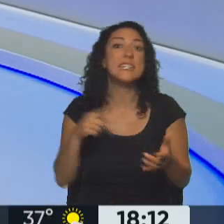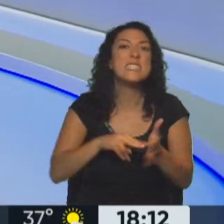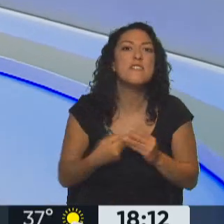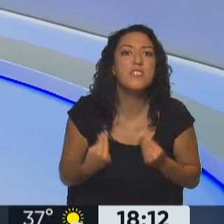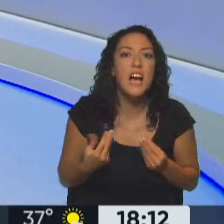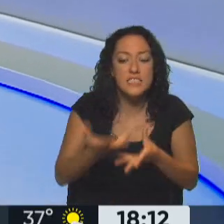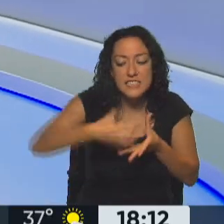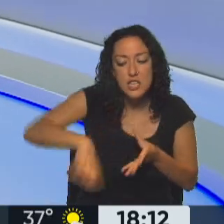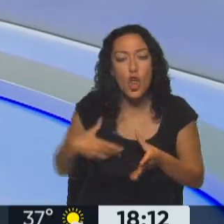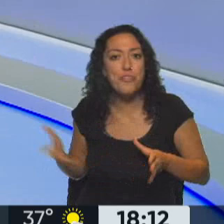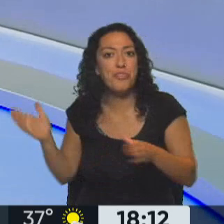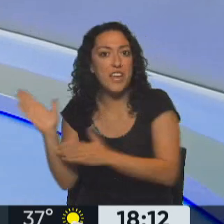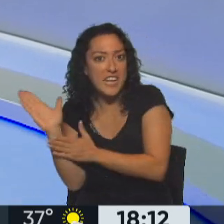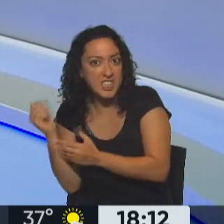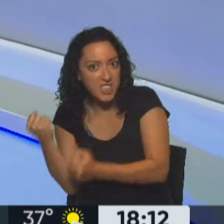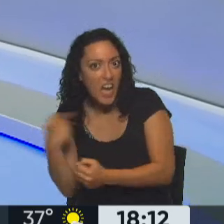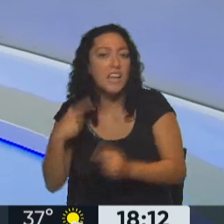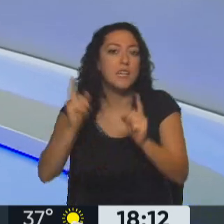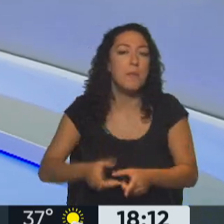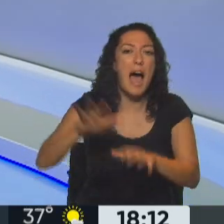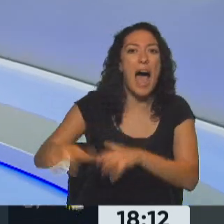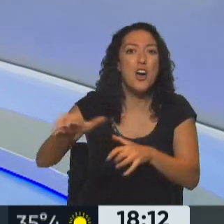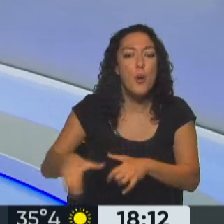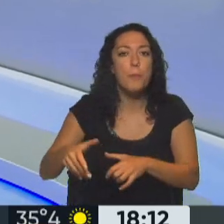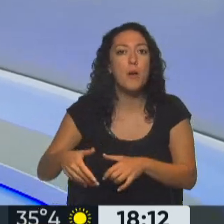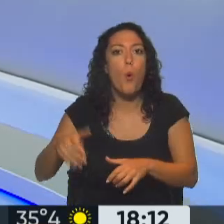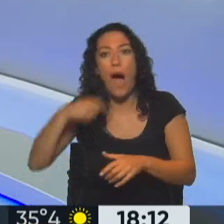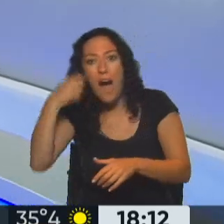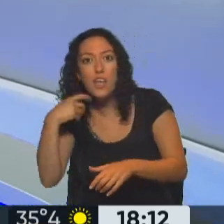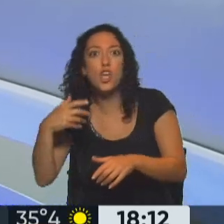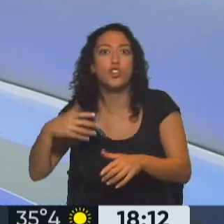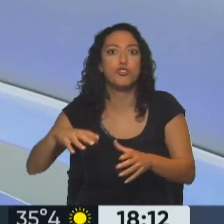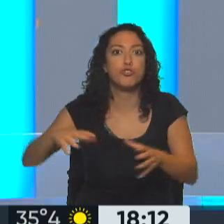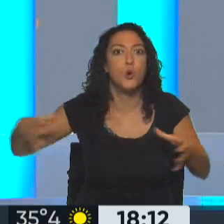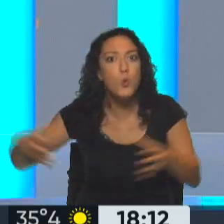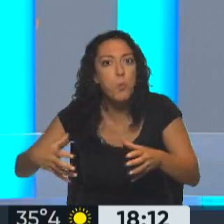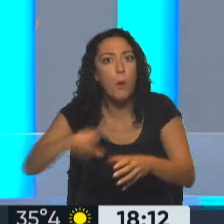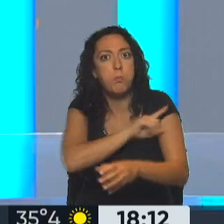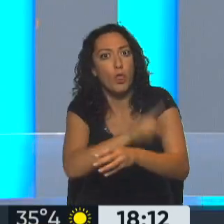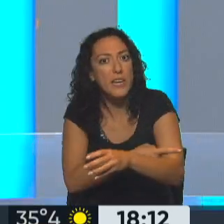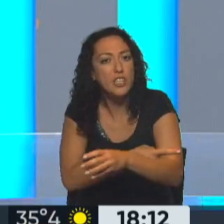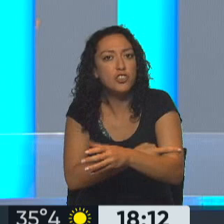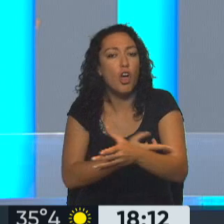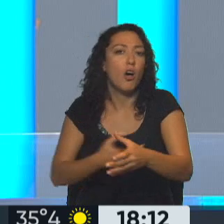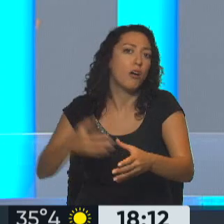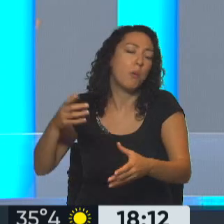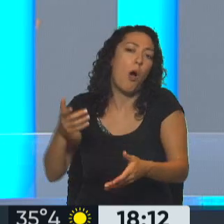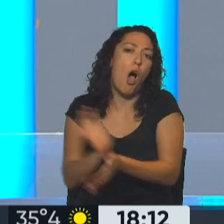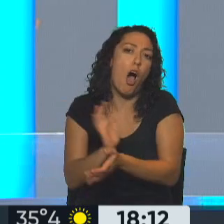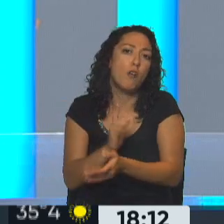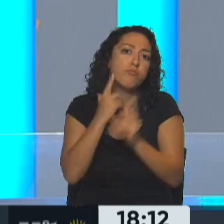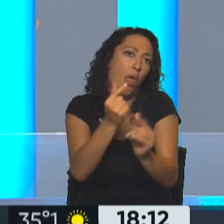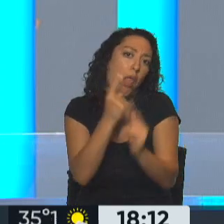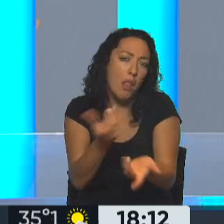y grandes productores agropecuarios coparon una asamblea que no estaba destinada a eso sino que estaba destinada a analizar la sequía Y de qué manera